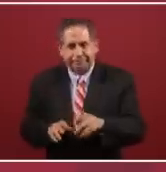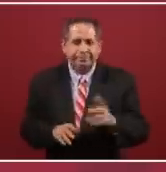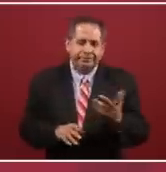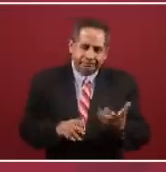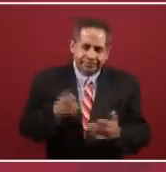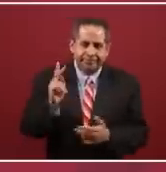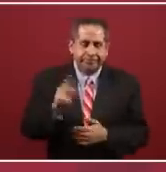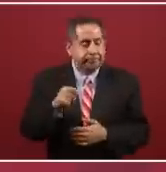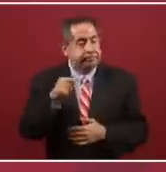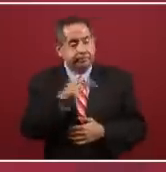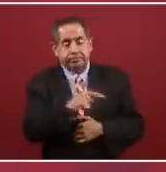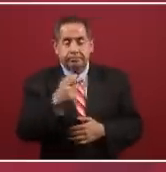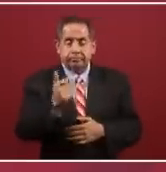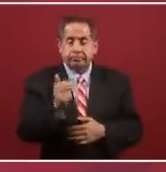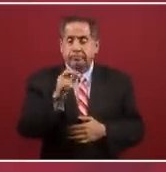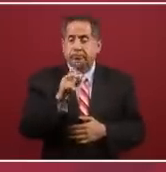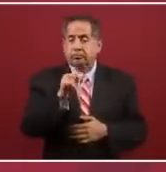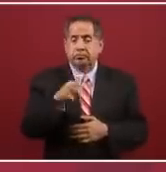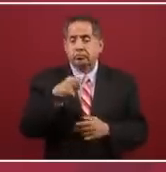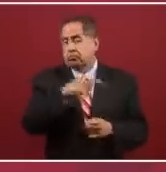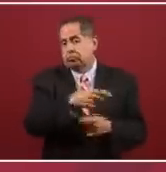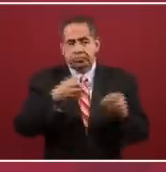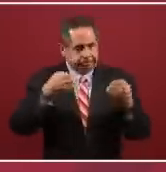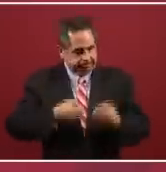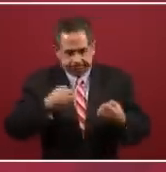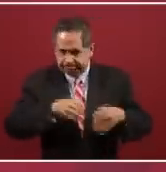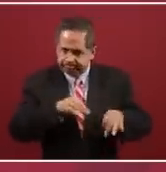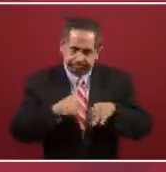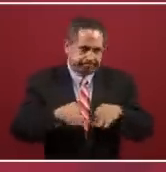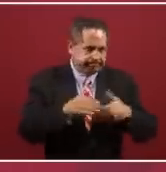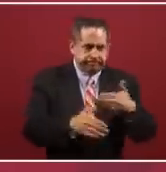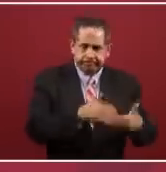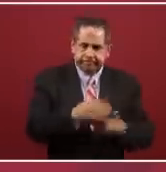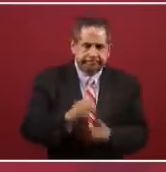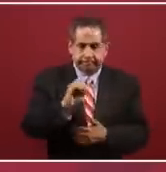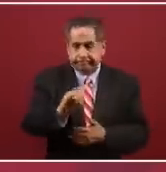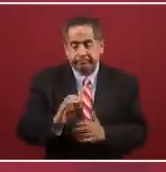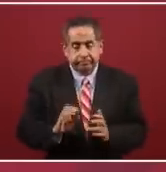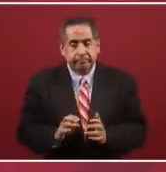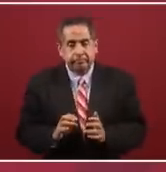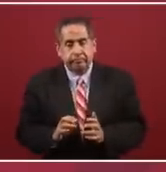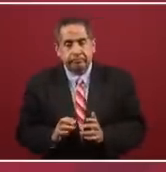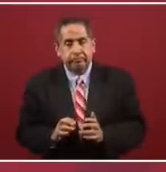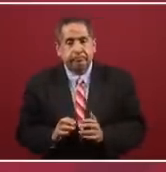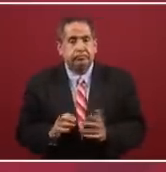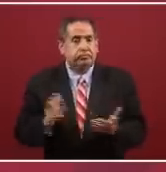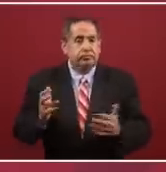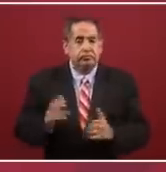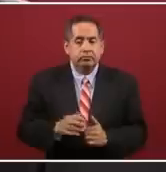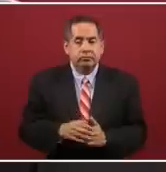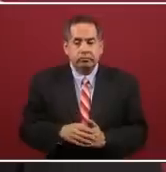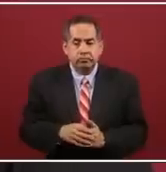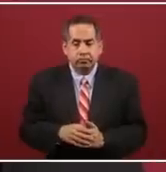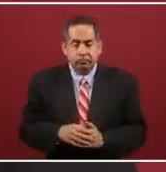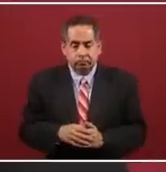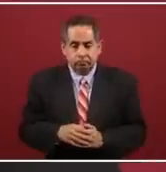Pero Garduño sí está trabajando. O sea, entonces,